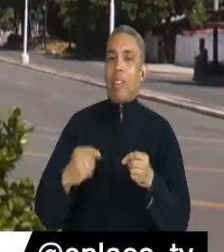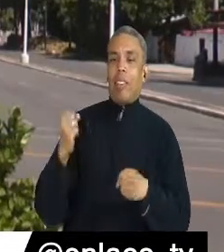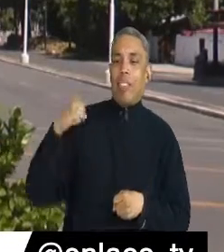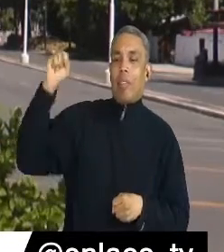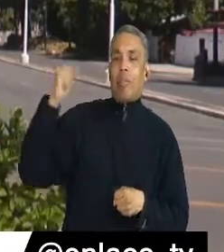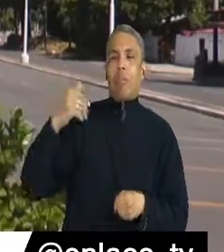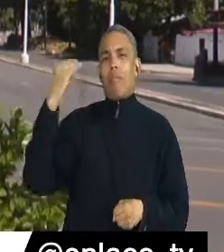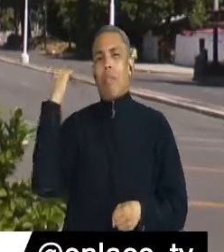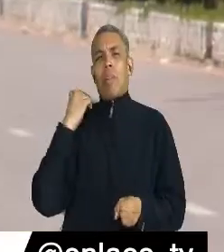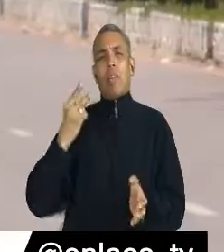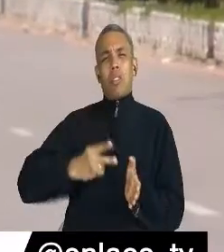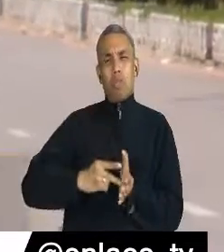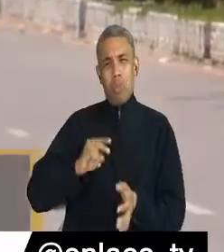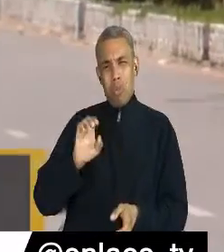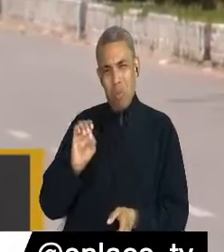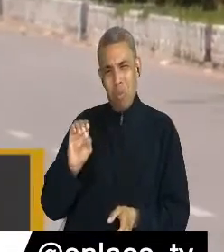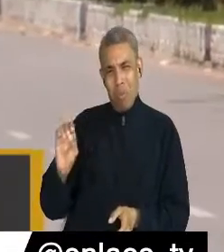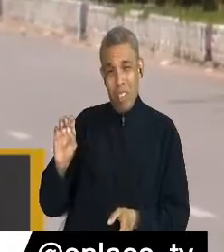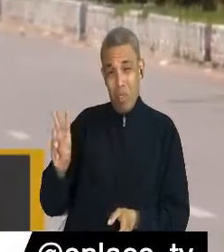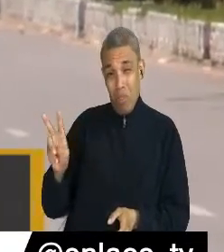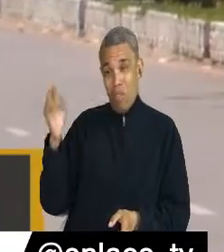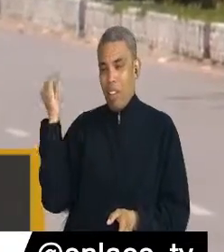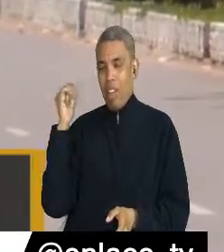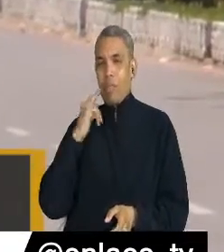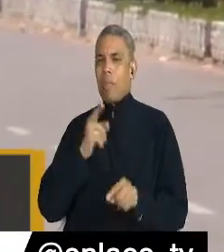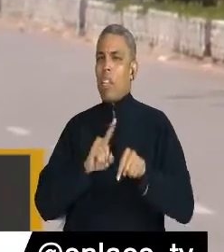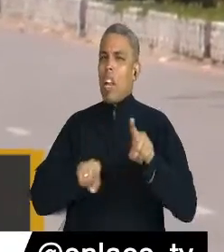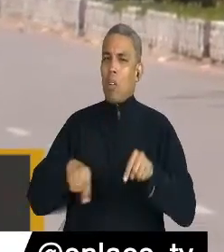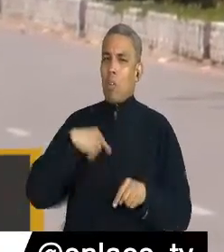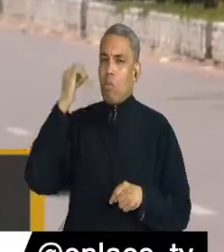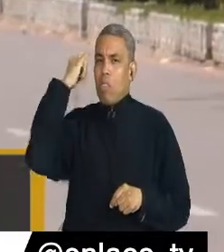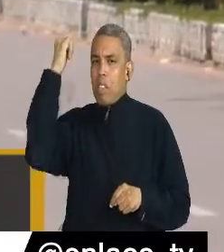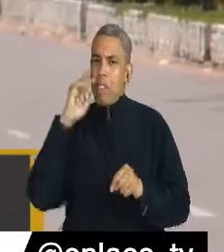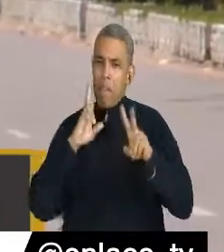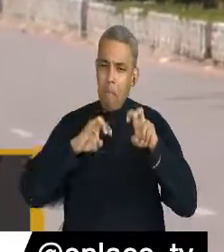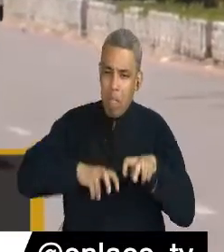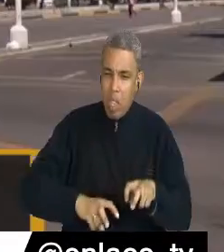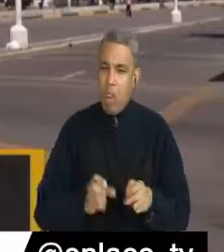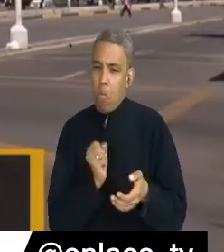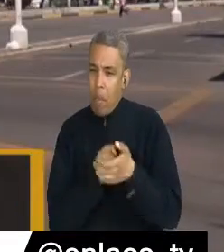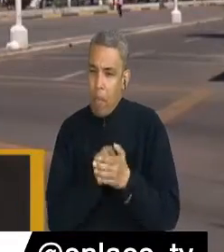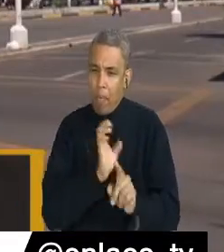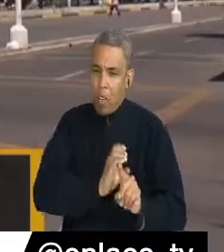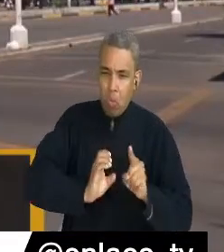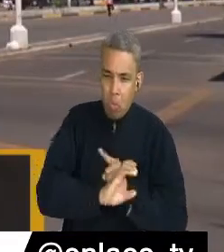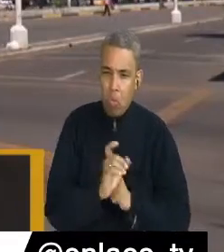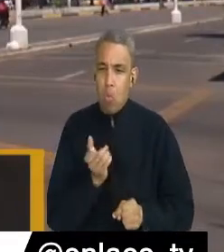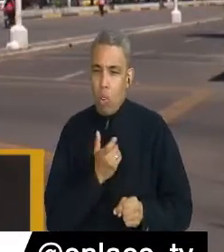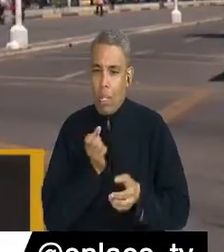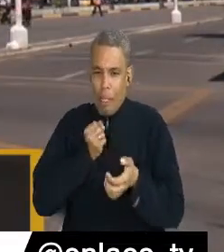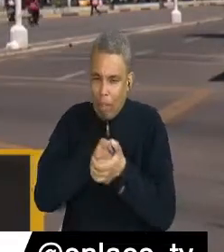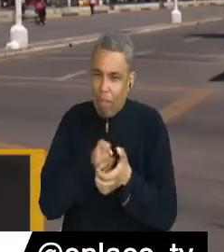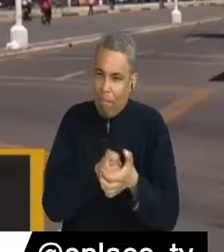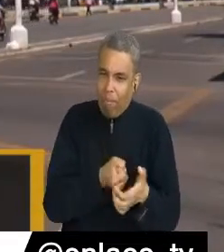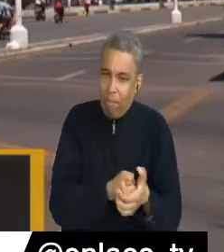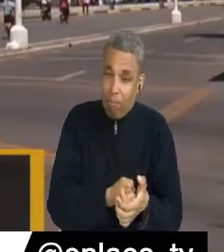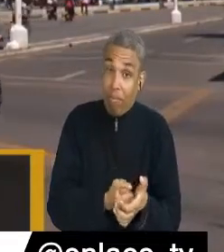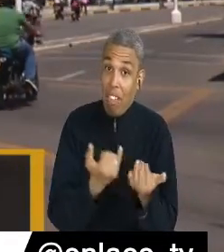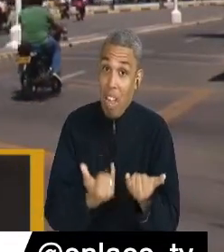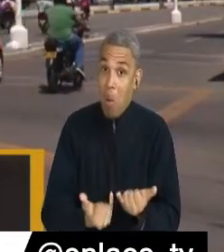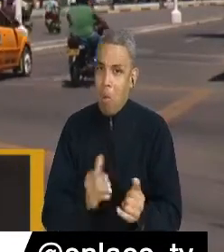2002 con el fin de reconocer y estimular la labor de aquellos creadores investigadores y gestores culturales colombianos cuyo trabajo haya enriquecido